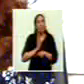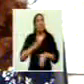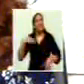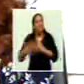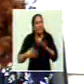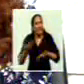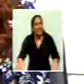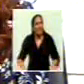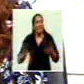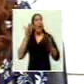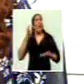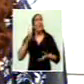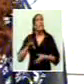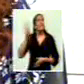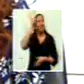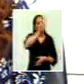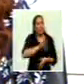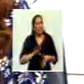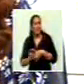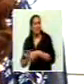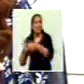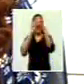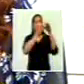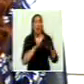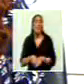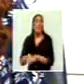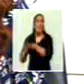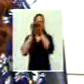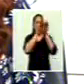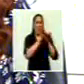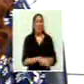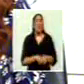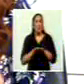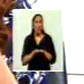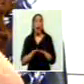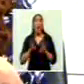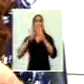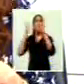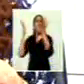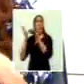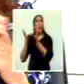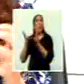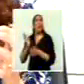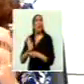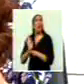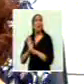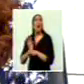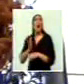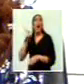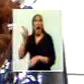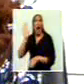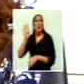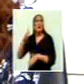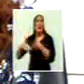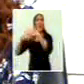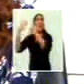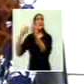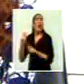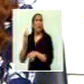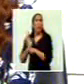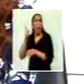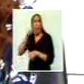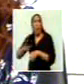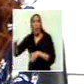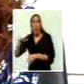también. Tiene que ver, y no hay país desarrollado en el mundo donde haya regiones muy pobres y otras regiones